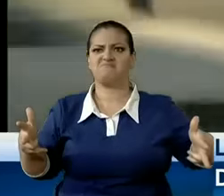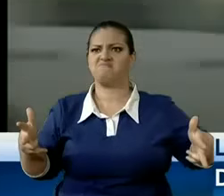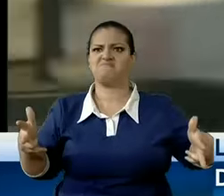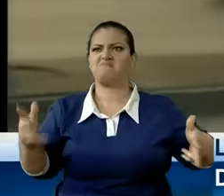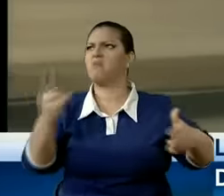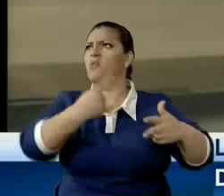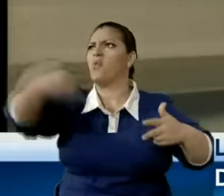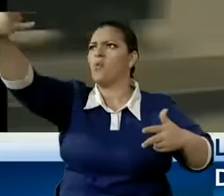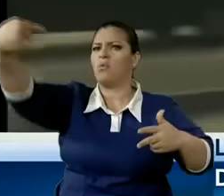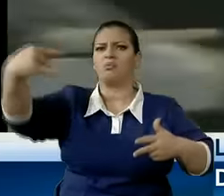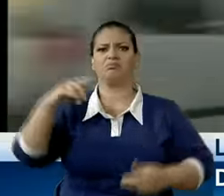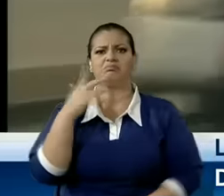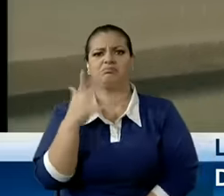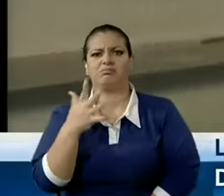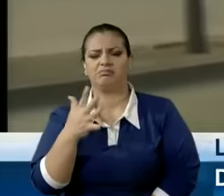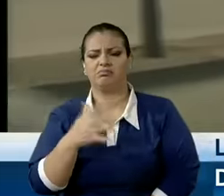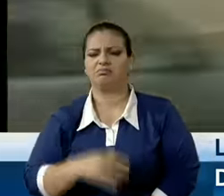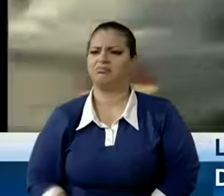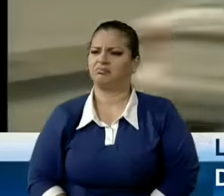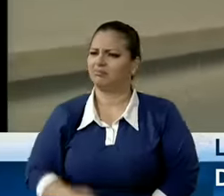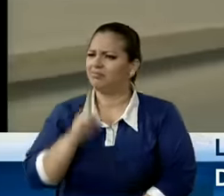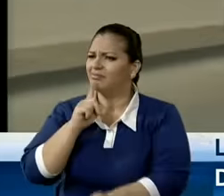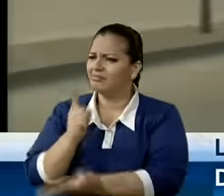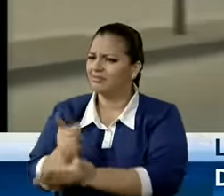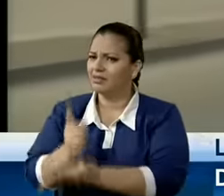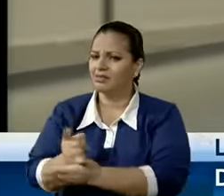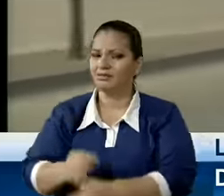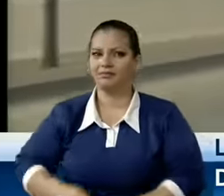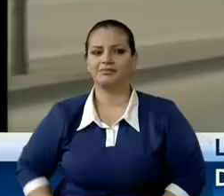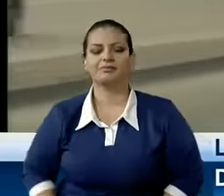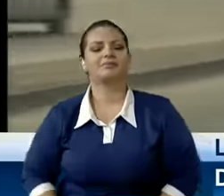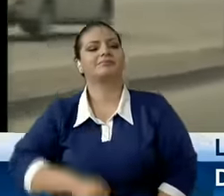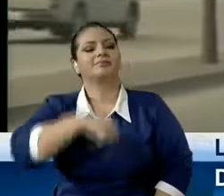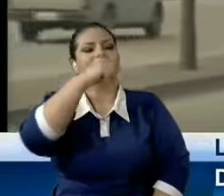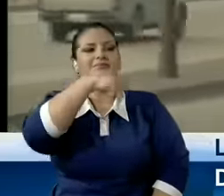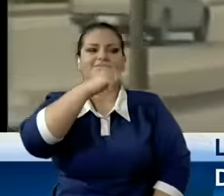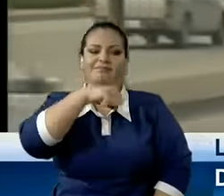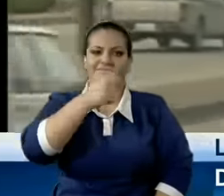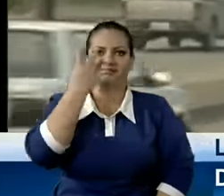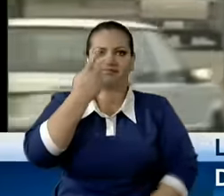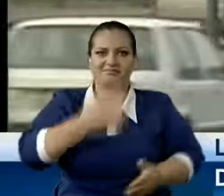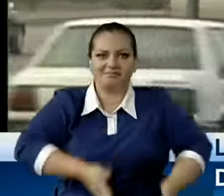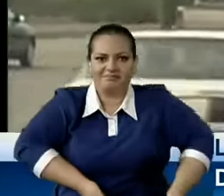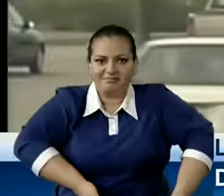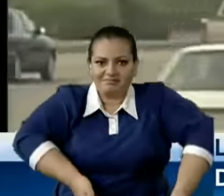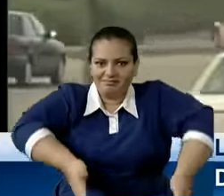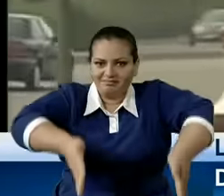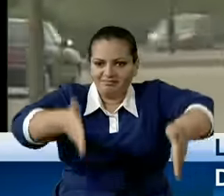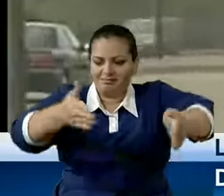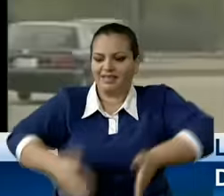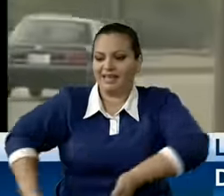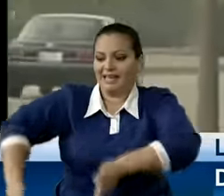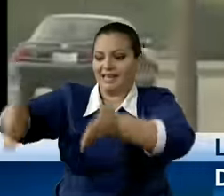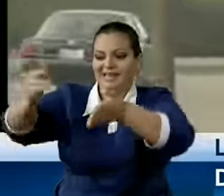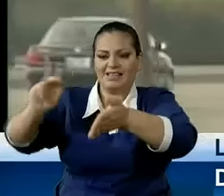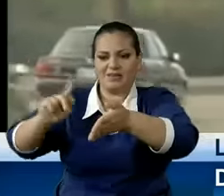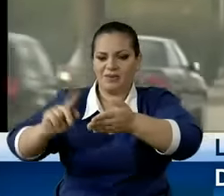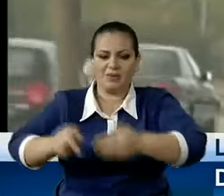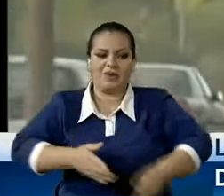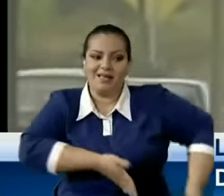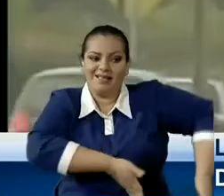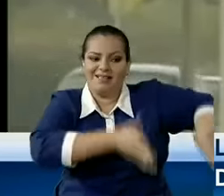Ya, ahora sí. Entonces, ya. Bueno, captan solo el carril central. Estos 2 radares que tenemos aquí, ellos solamente, la